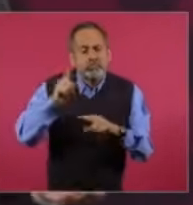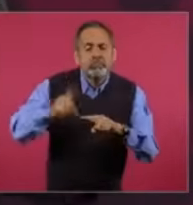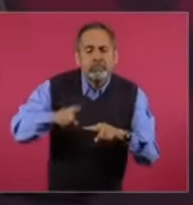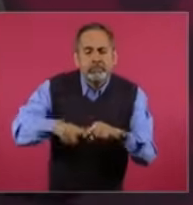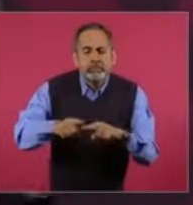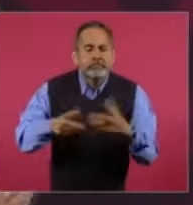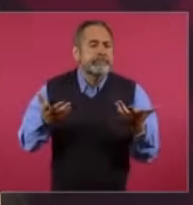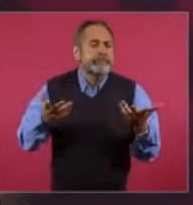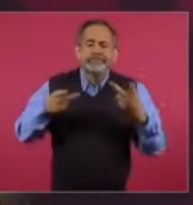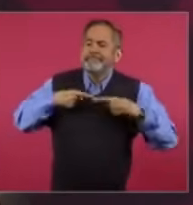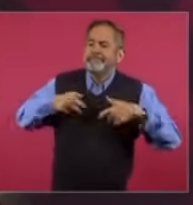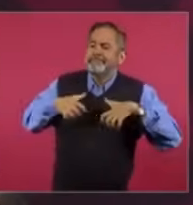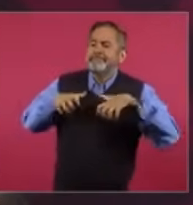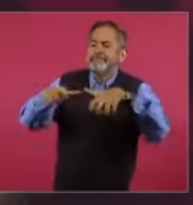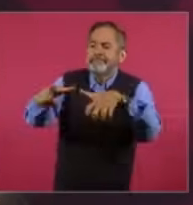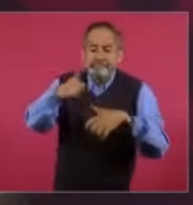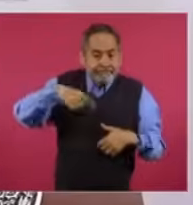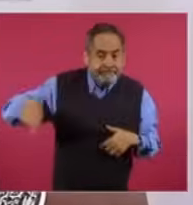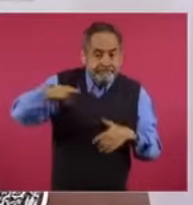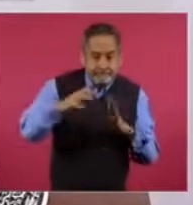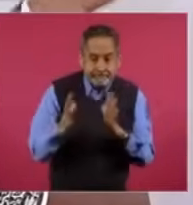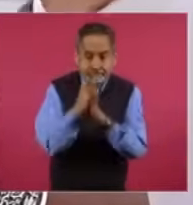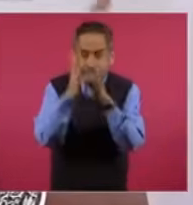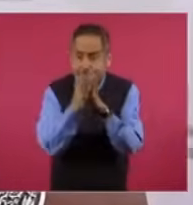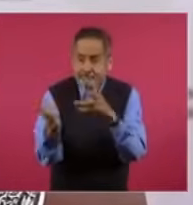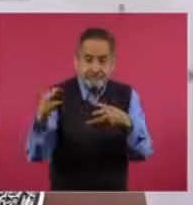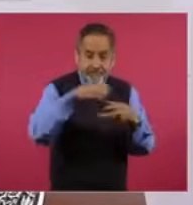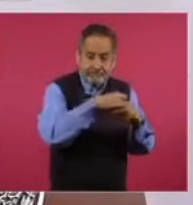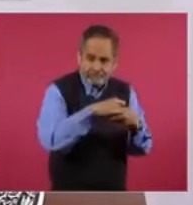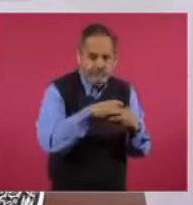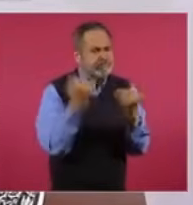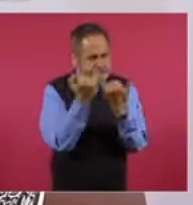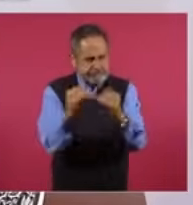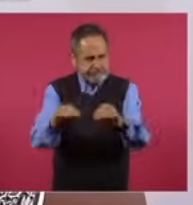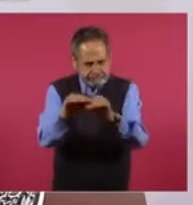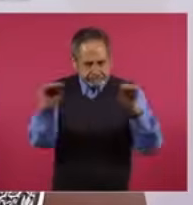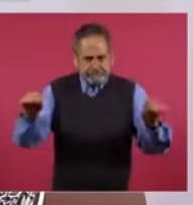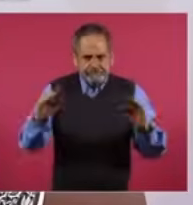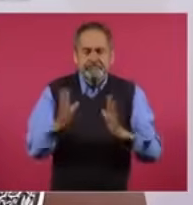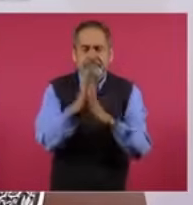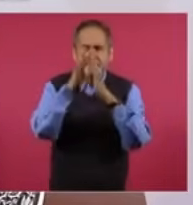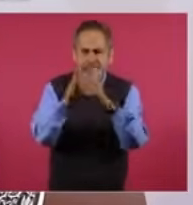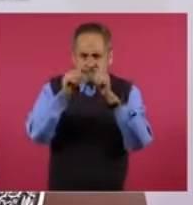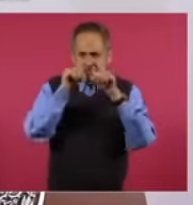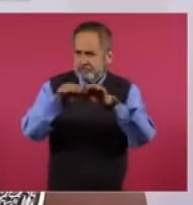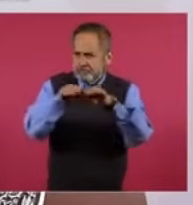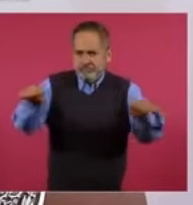Con el pueblo. Y eso es democracia.